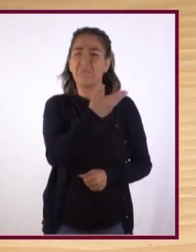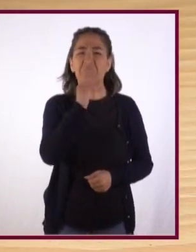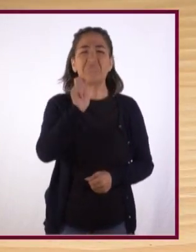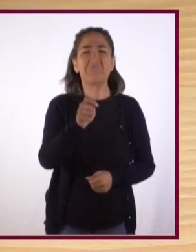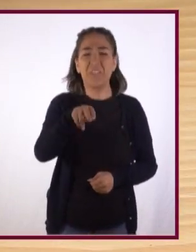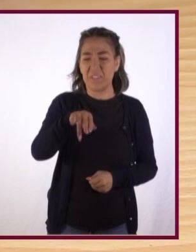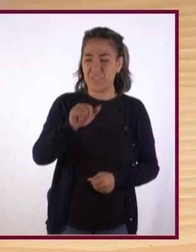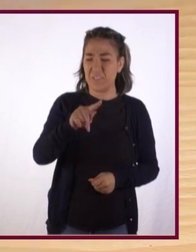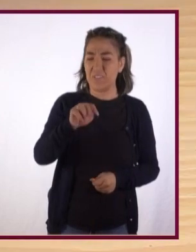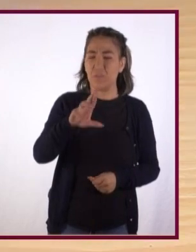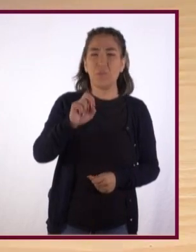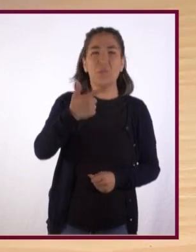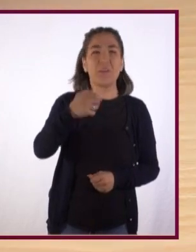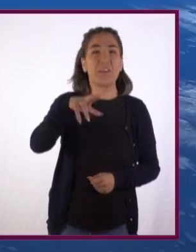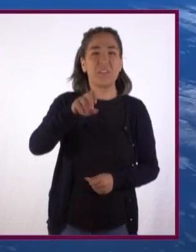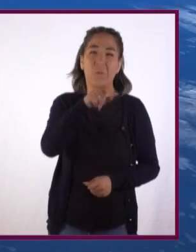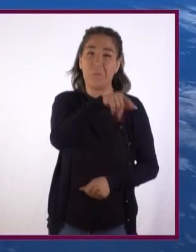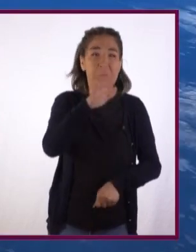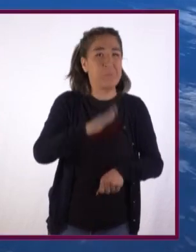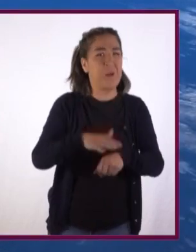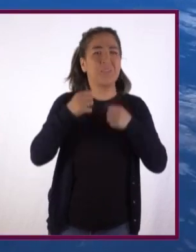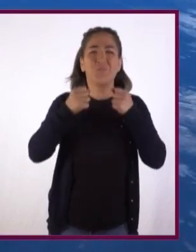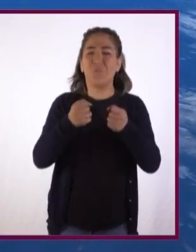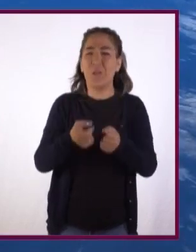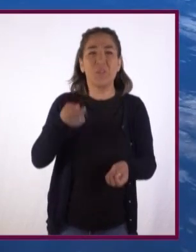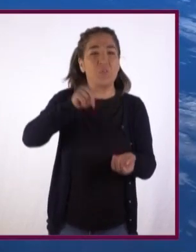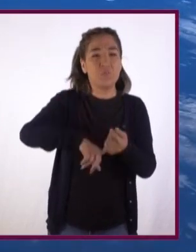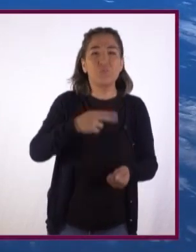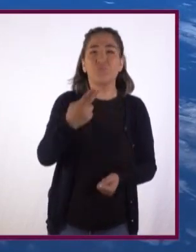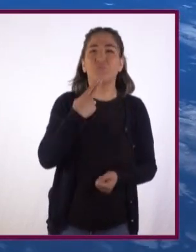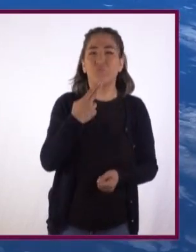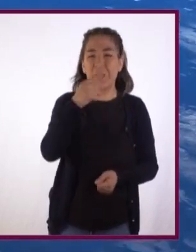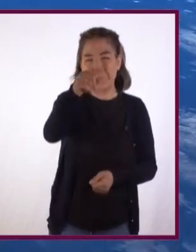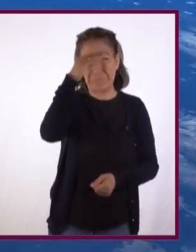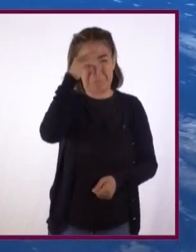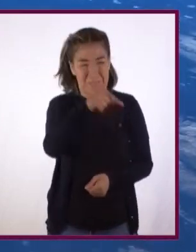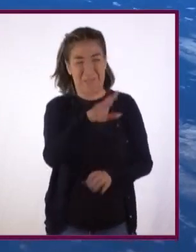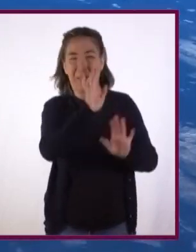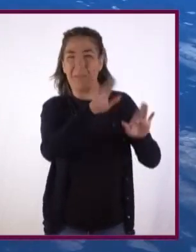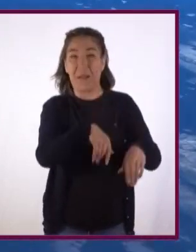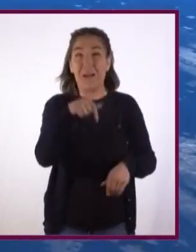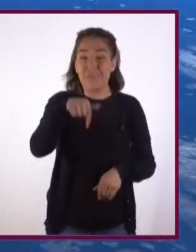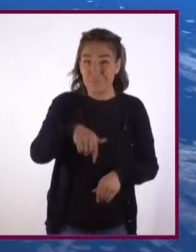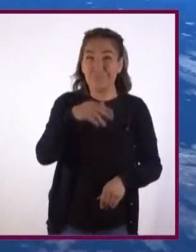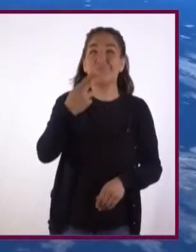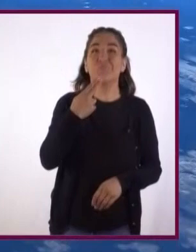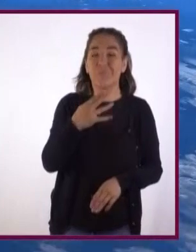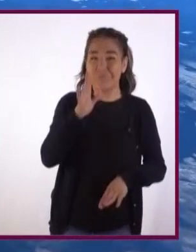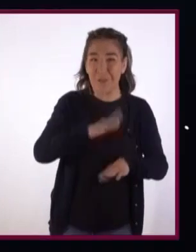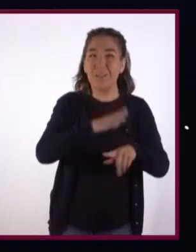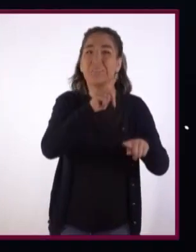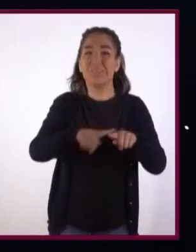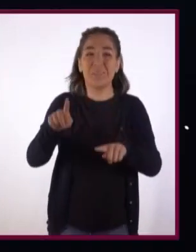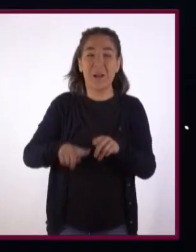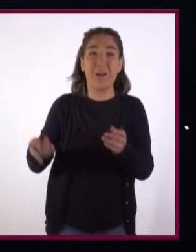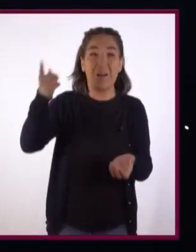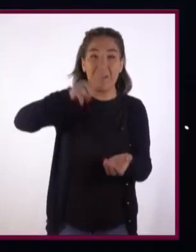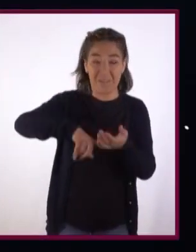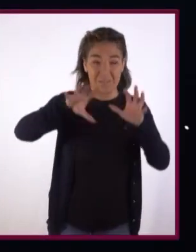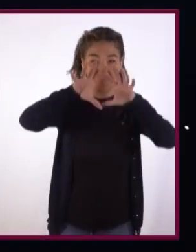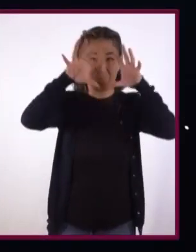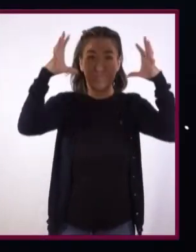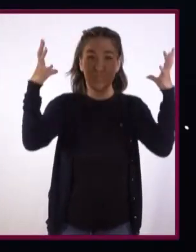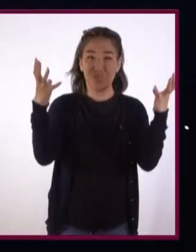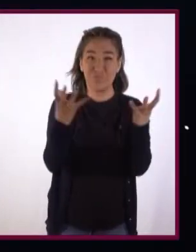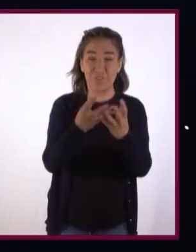más frías que existen en la Tierra y tiene más usos de los que te imaginas. El nitrógeno es el elemento más abundante de